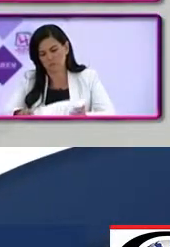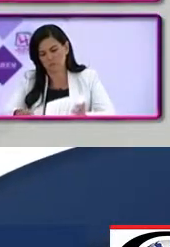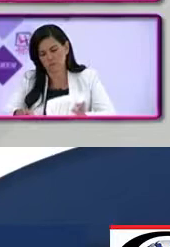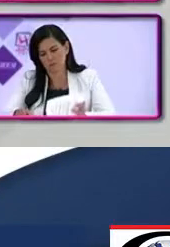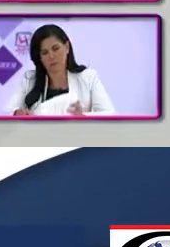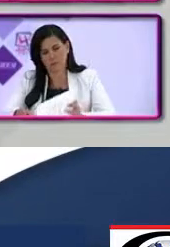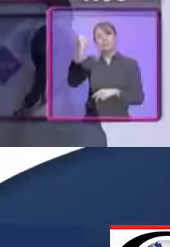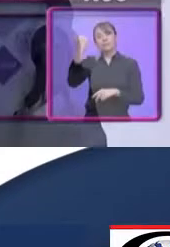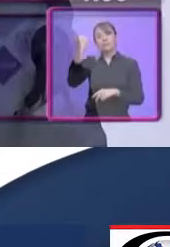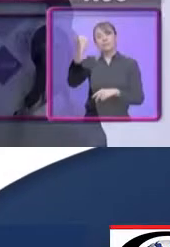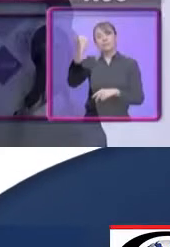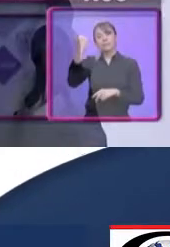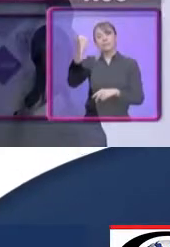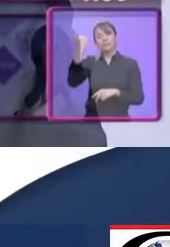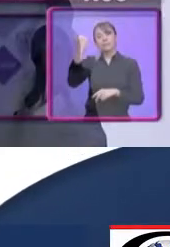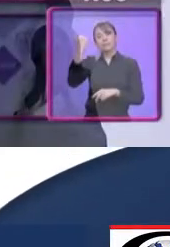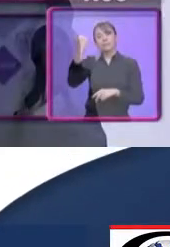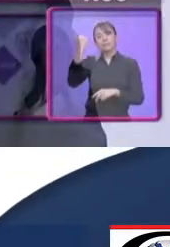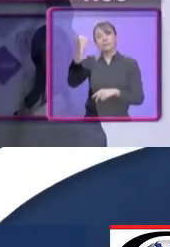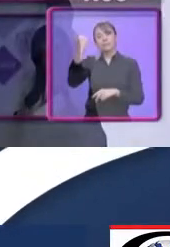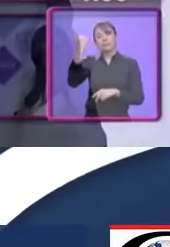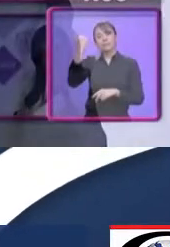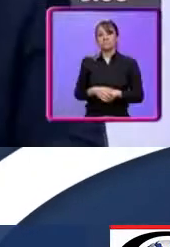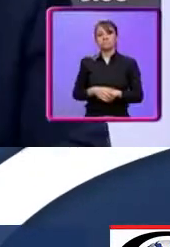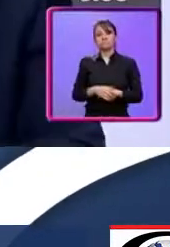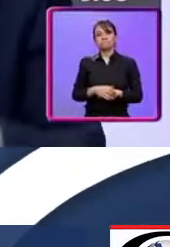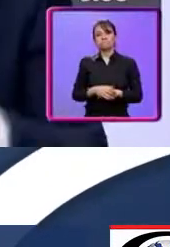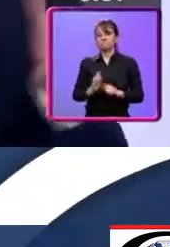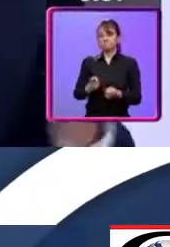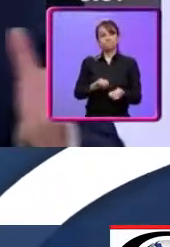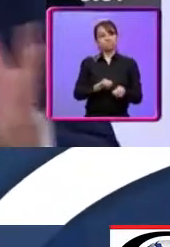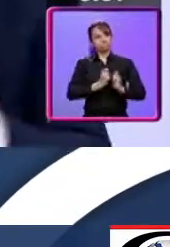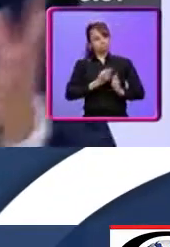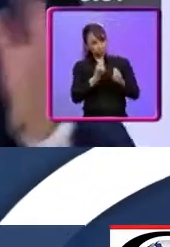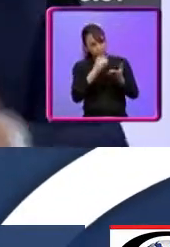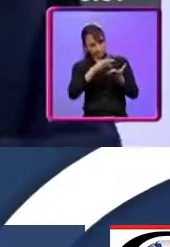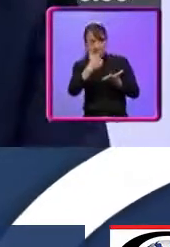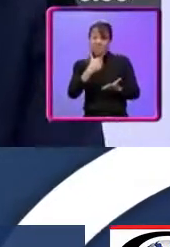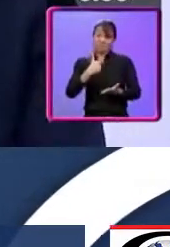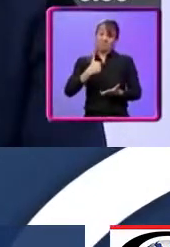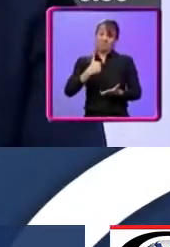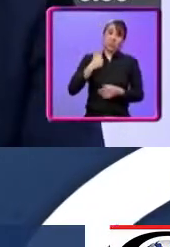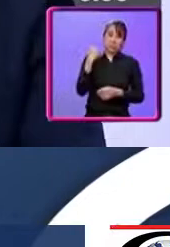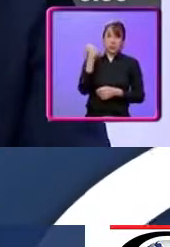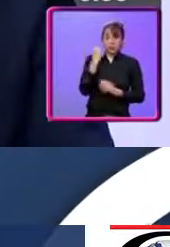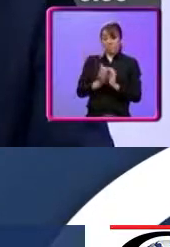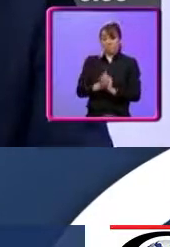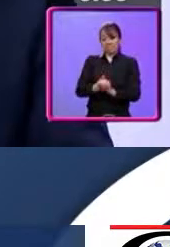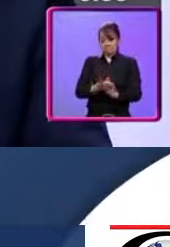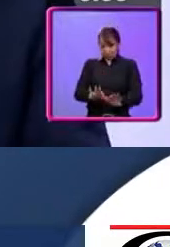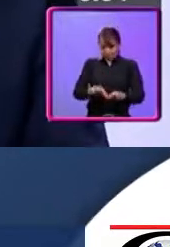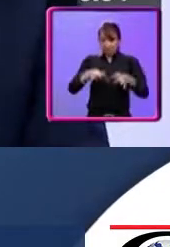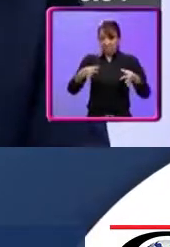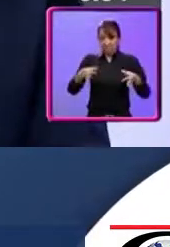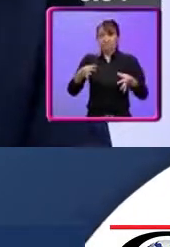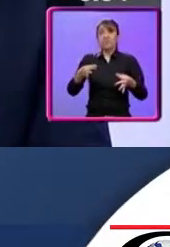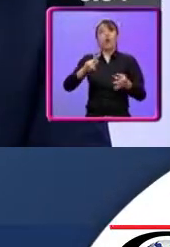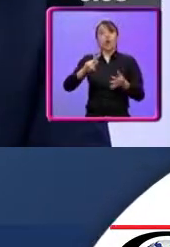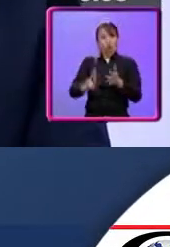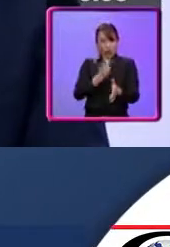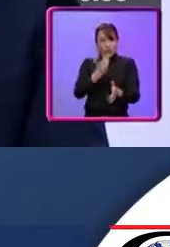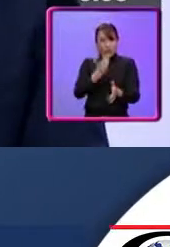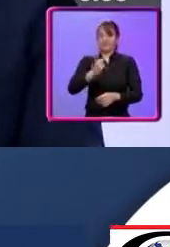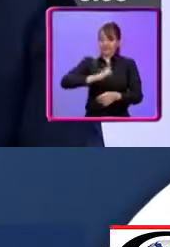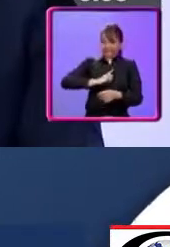haciendo, cómo decirle a la gente que sí son viables y cómo decirle a la gente que sí vamos a sacar adelante el Estado de México. Y con números, pesos y centavos,